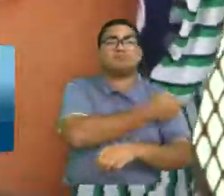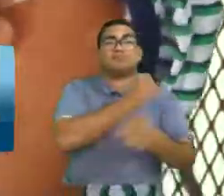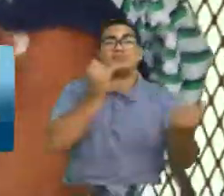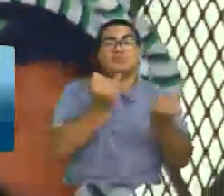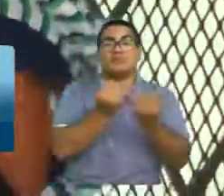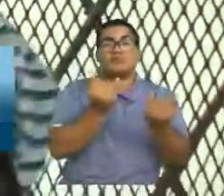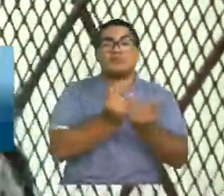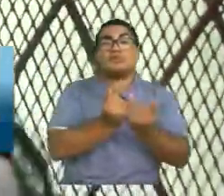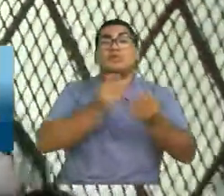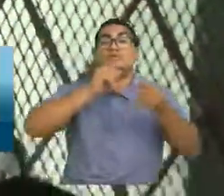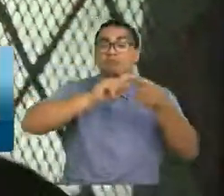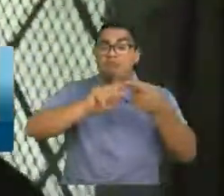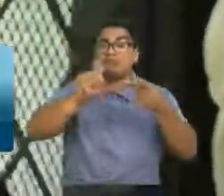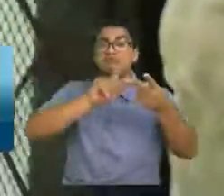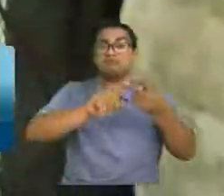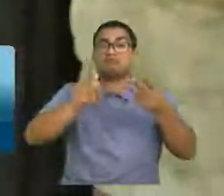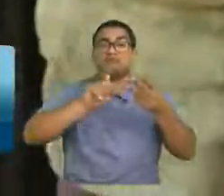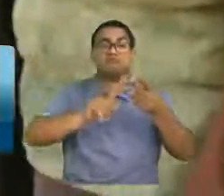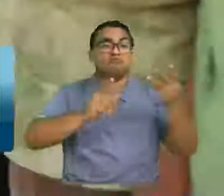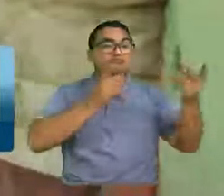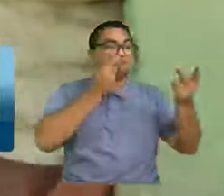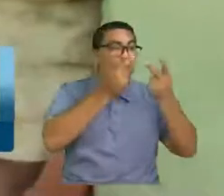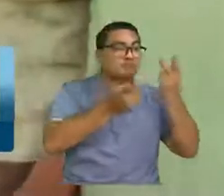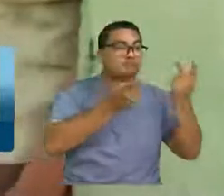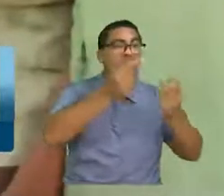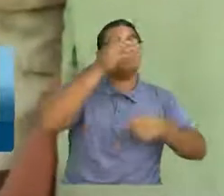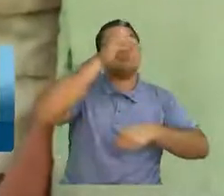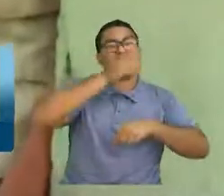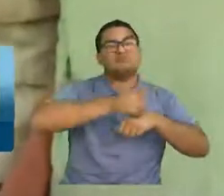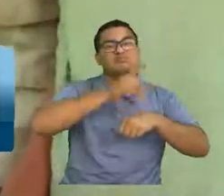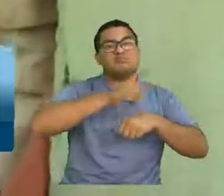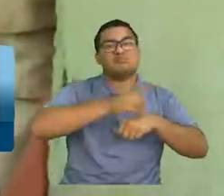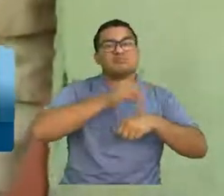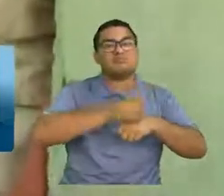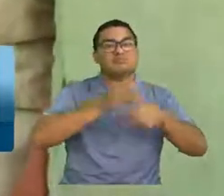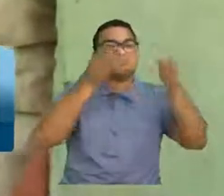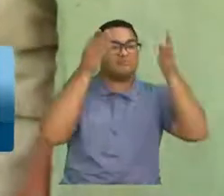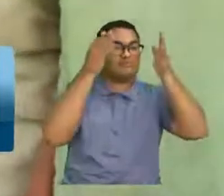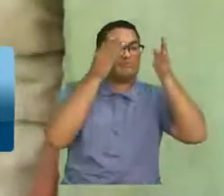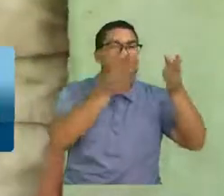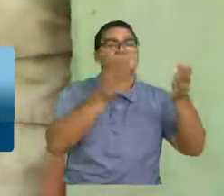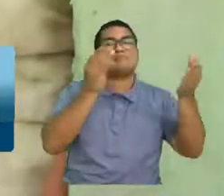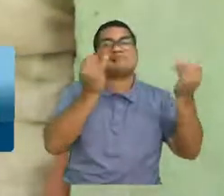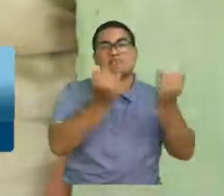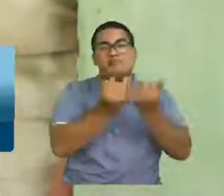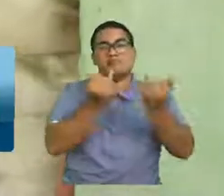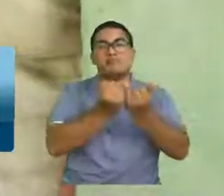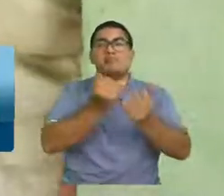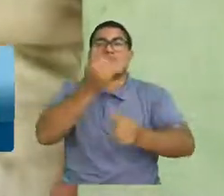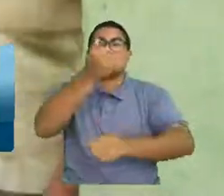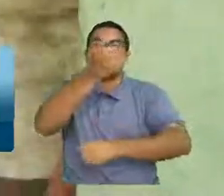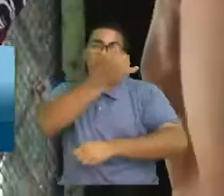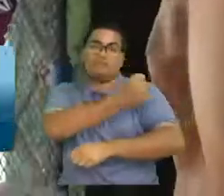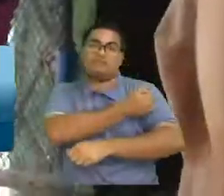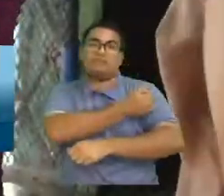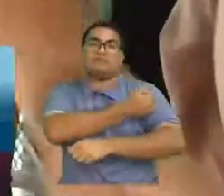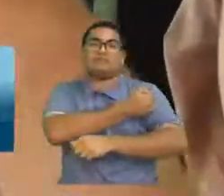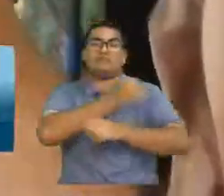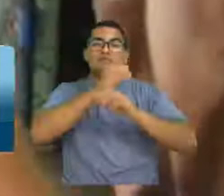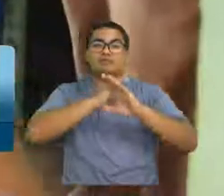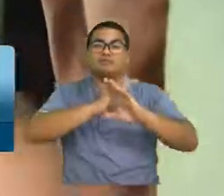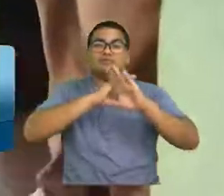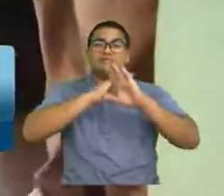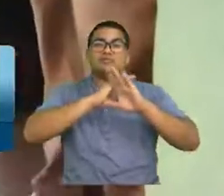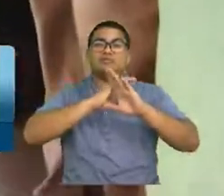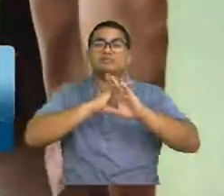vez al mes, son visitados por el médico. Entonces también a ellos los llegamos a inmunizar, a ellos les